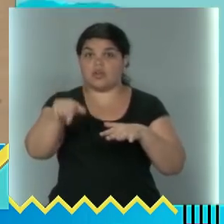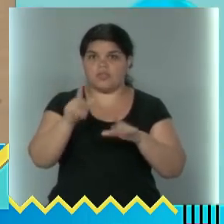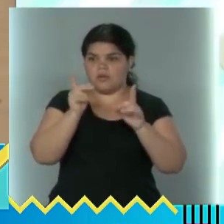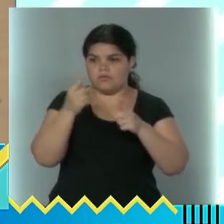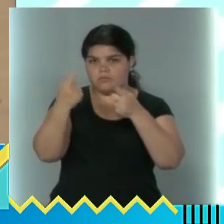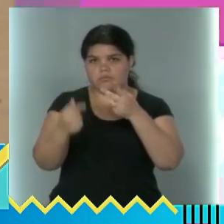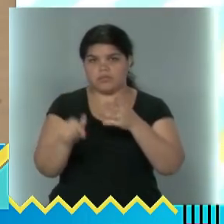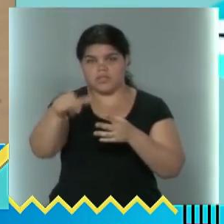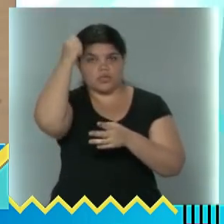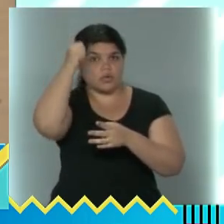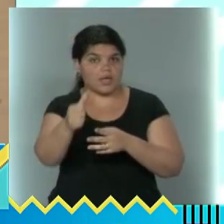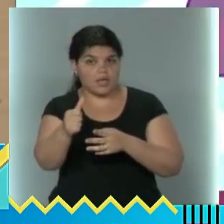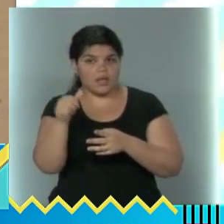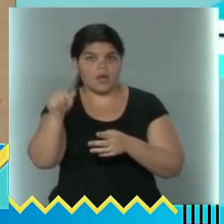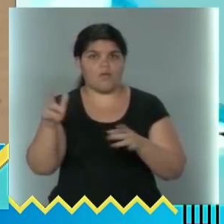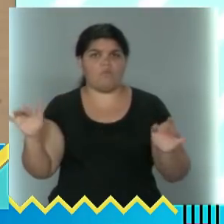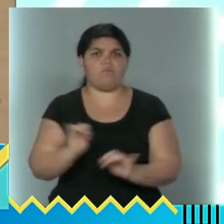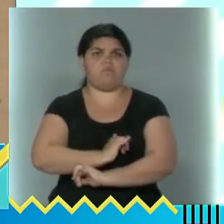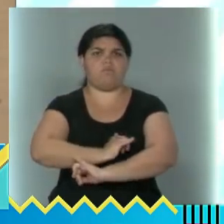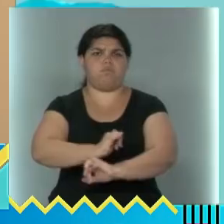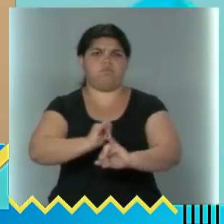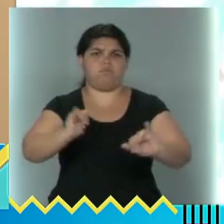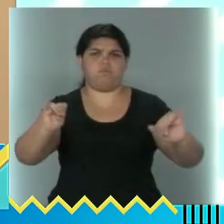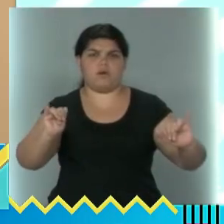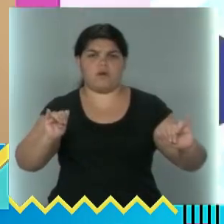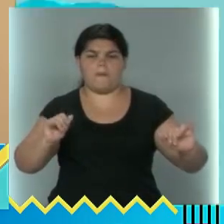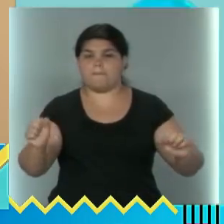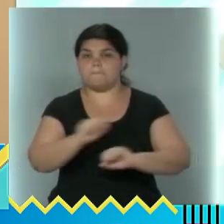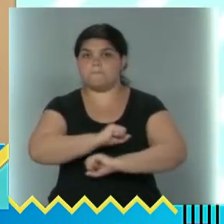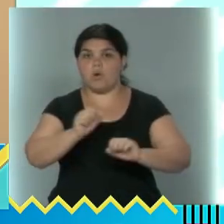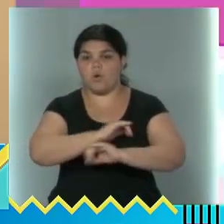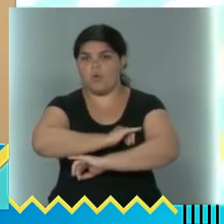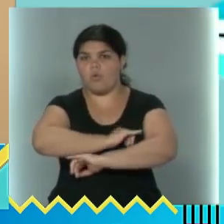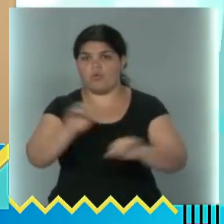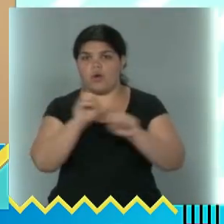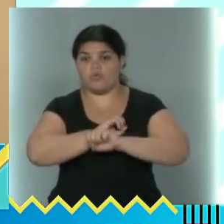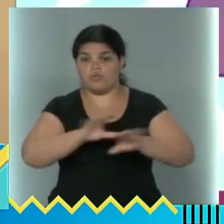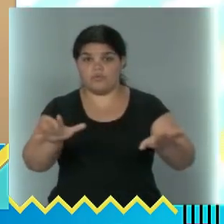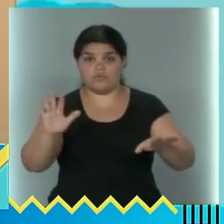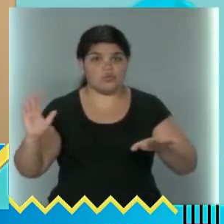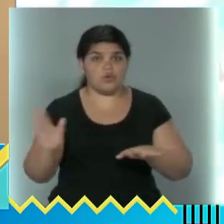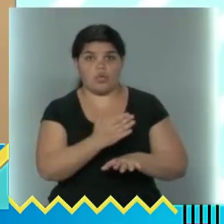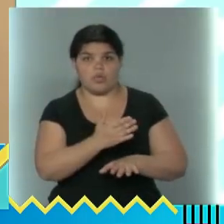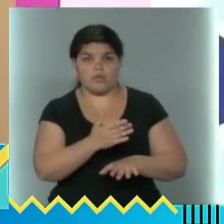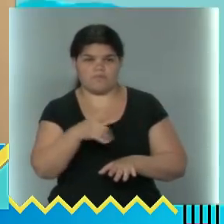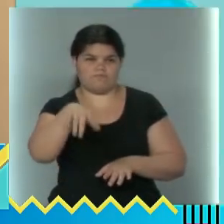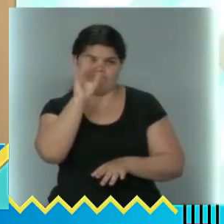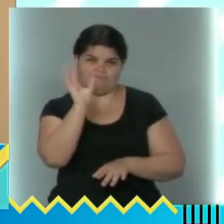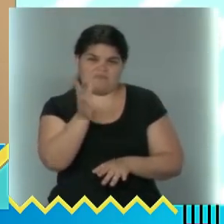tipo de cirugía y se hizo como una noticia un poco boom, creo, no sé si estarán al tanto, pero